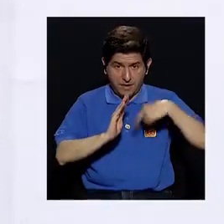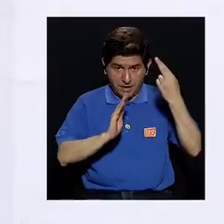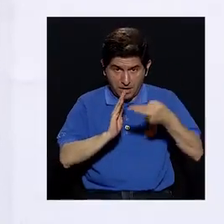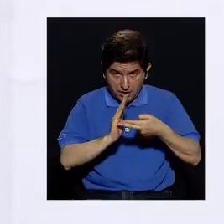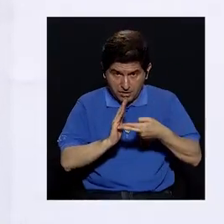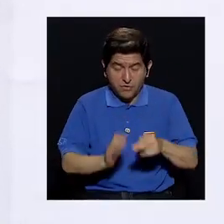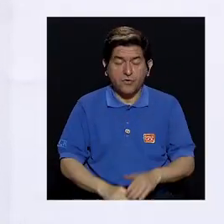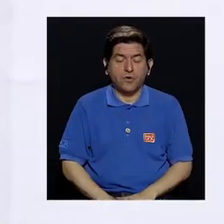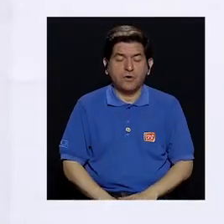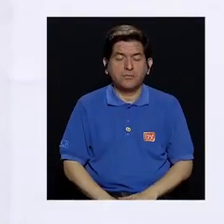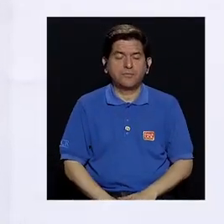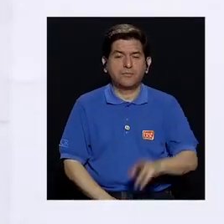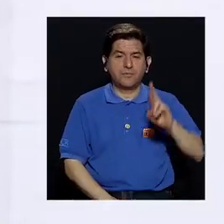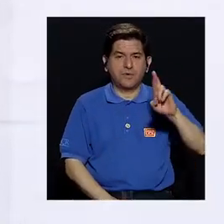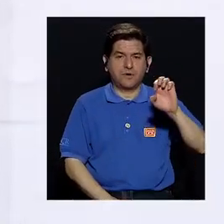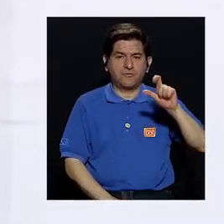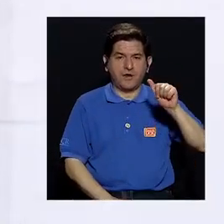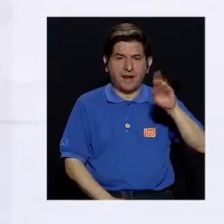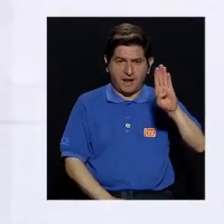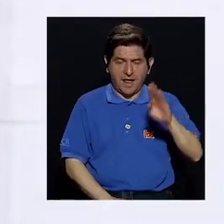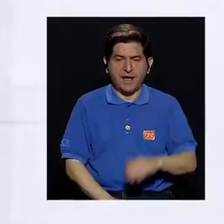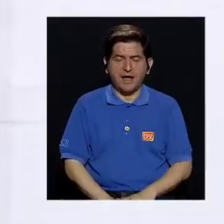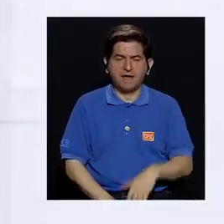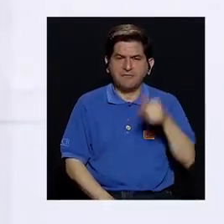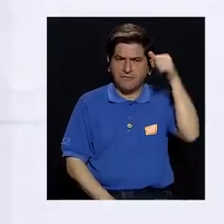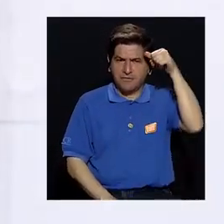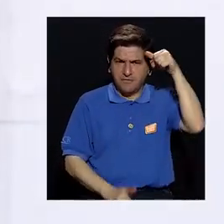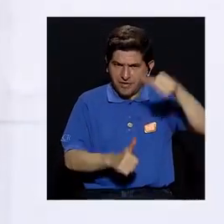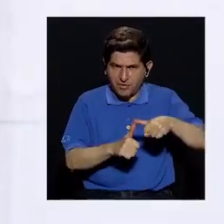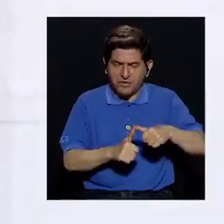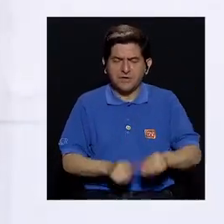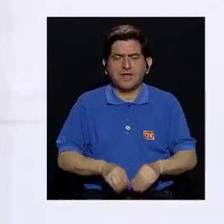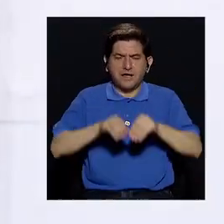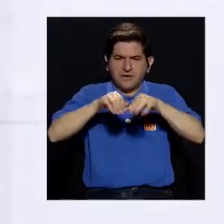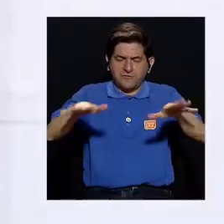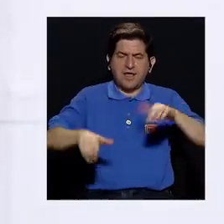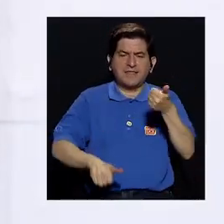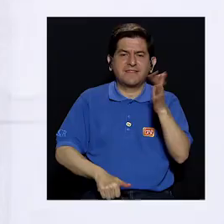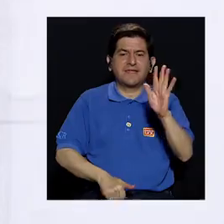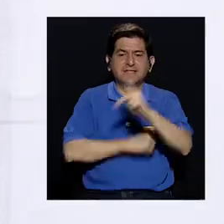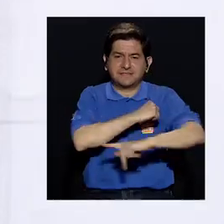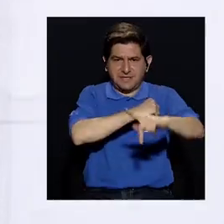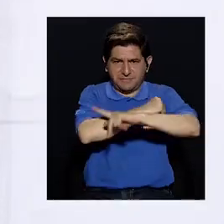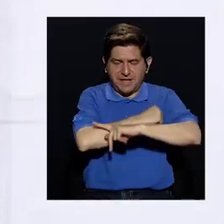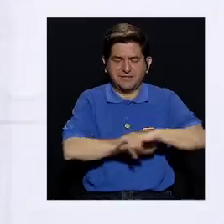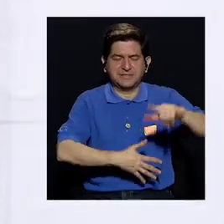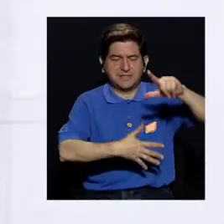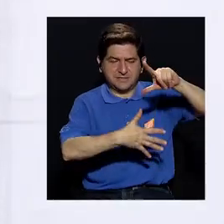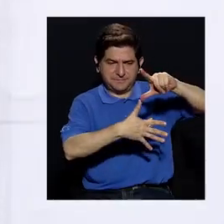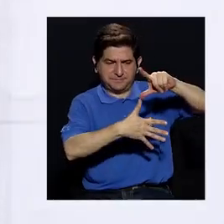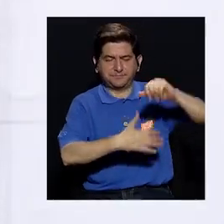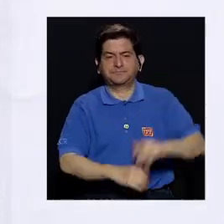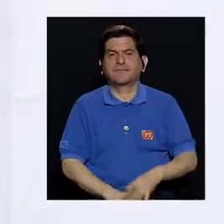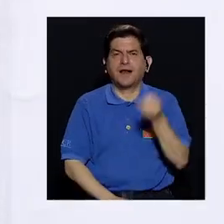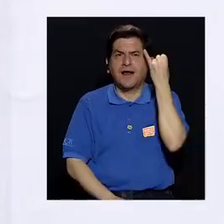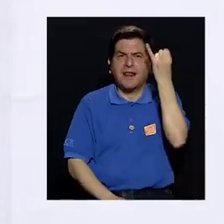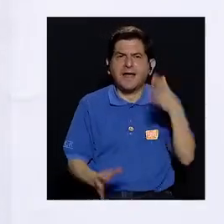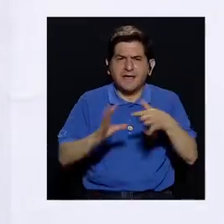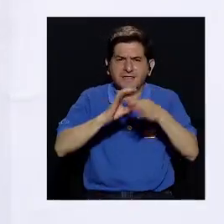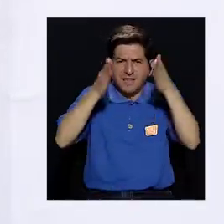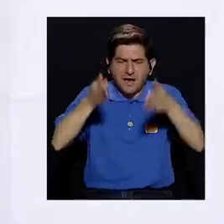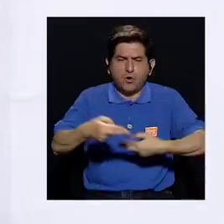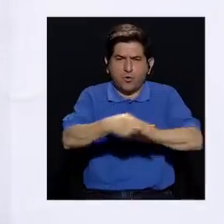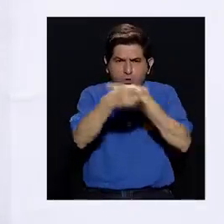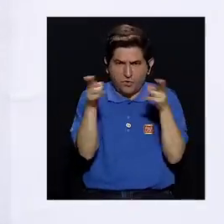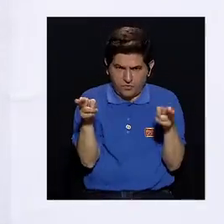es real está formado puedes decir es una red formada por 15 países de latinoamérica y la idea es la